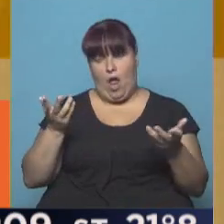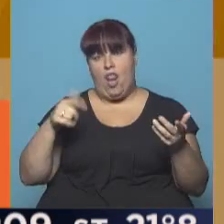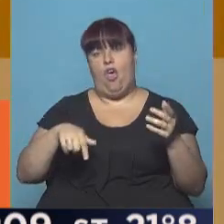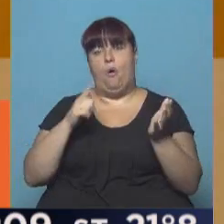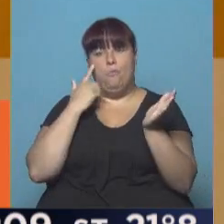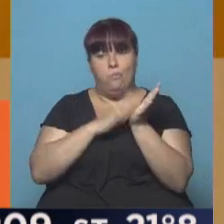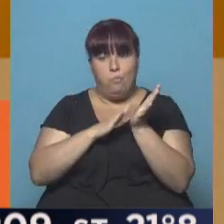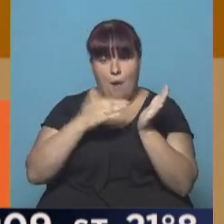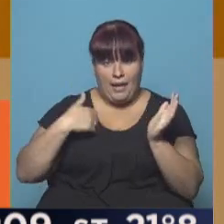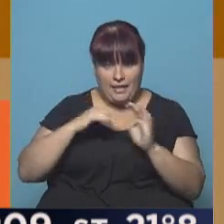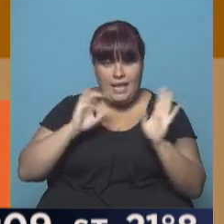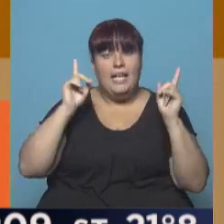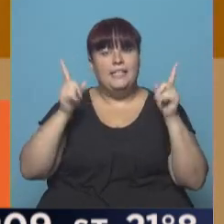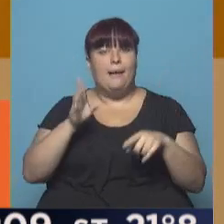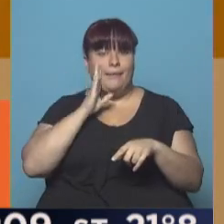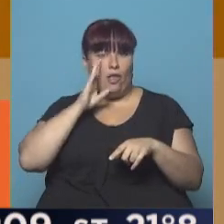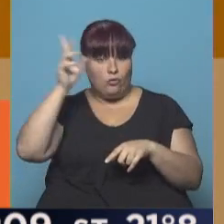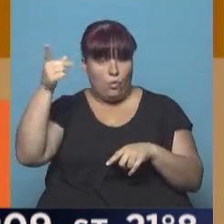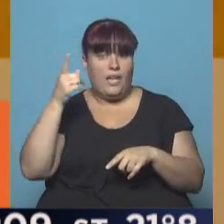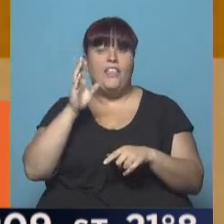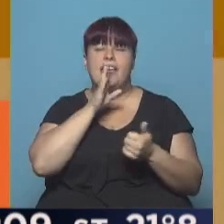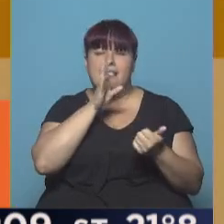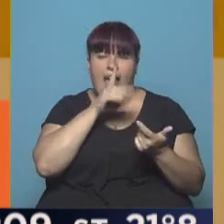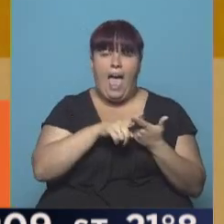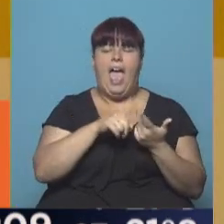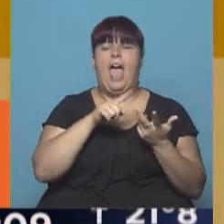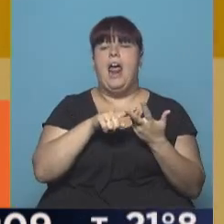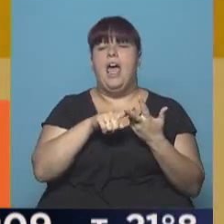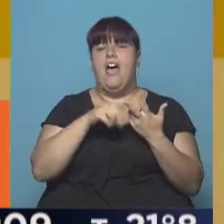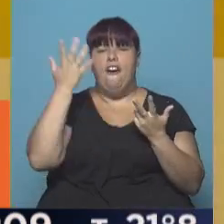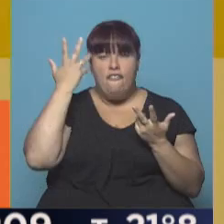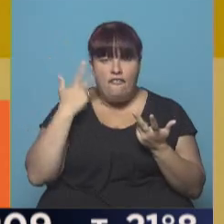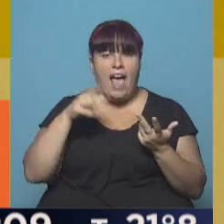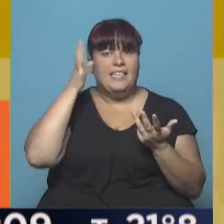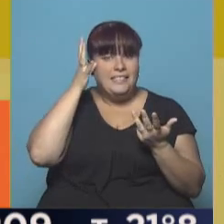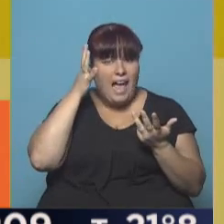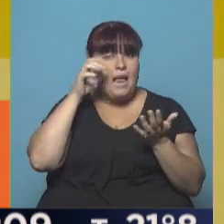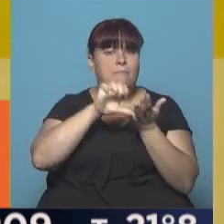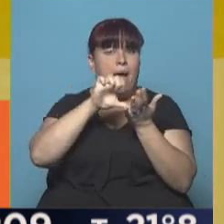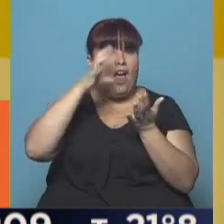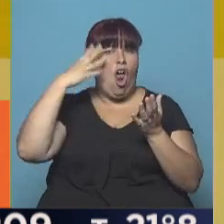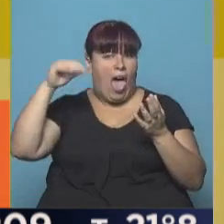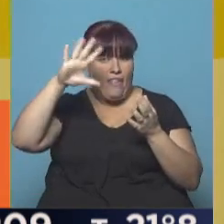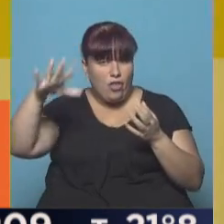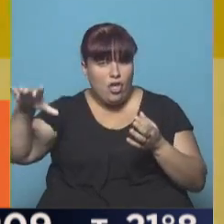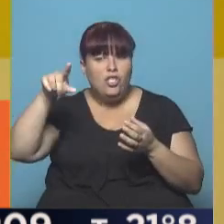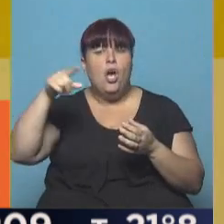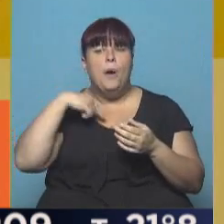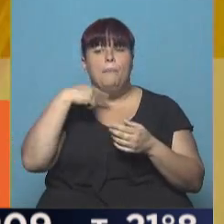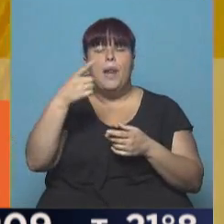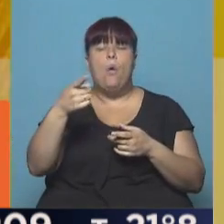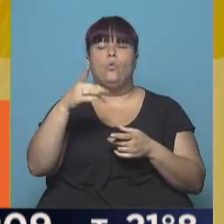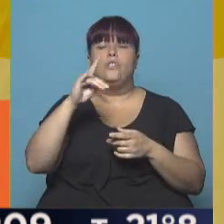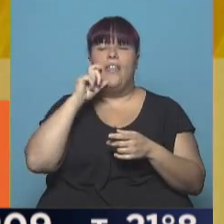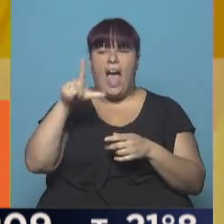con las pruebas en la Argentina sino también en Estados Unidos en Israel en Francia en Italia y en los Países Bajos por eso le preguntamos al doctor Daniel